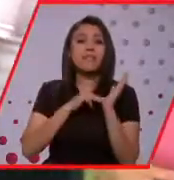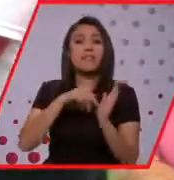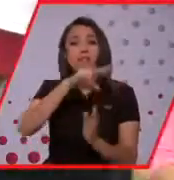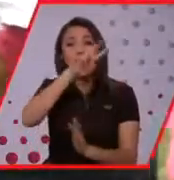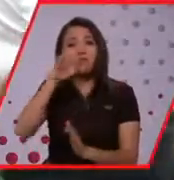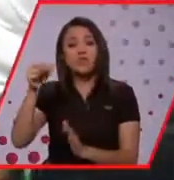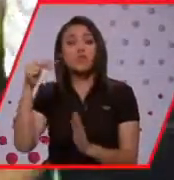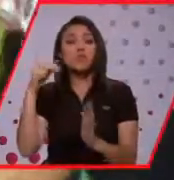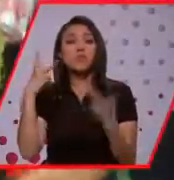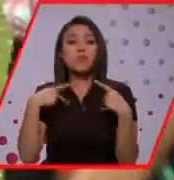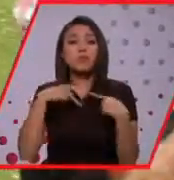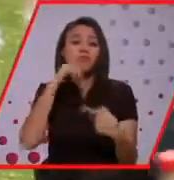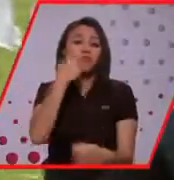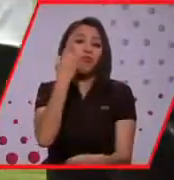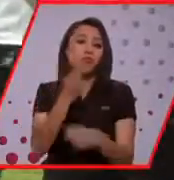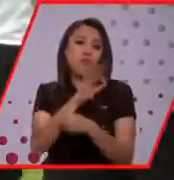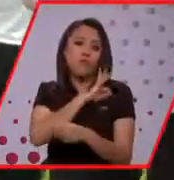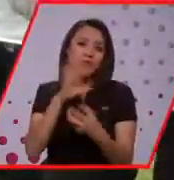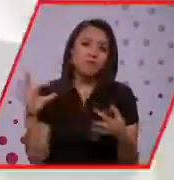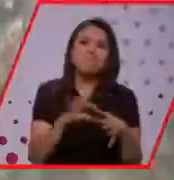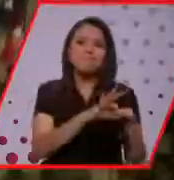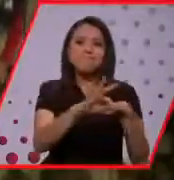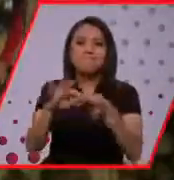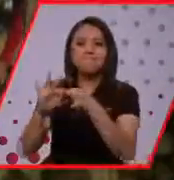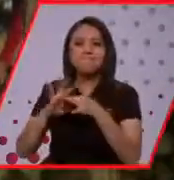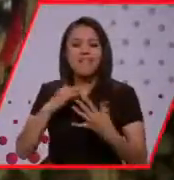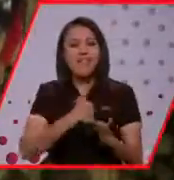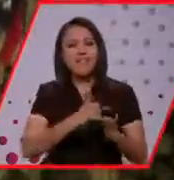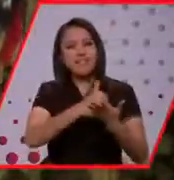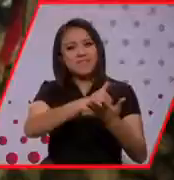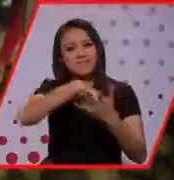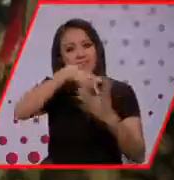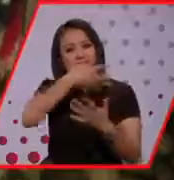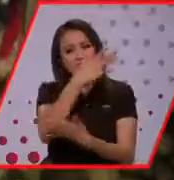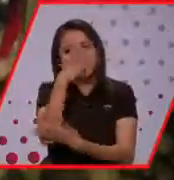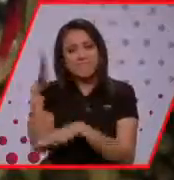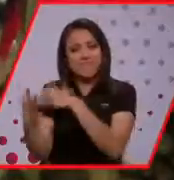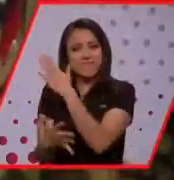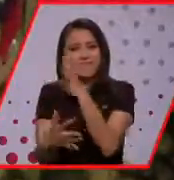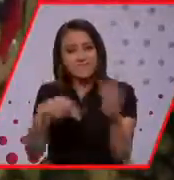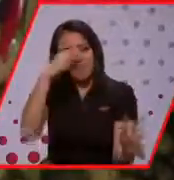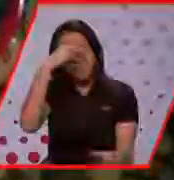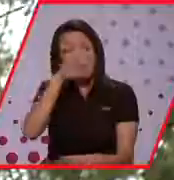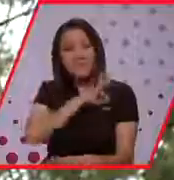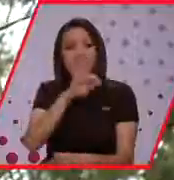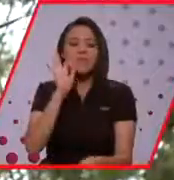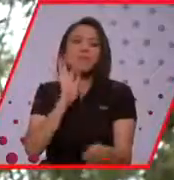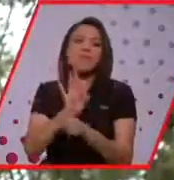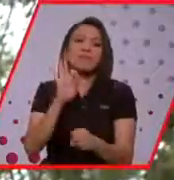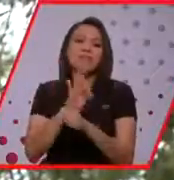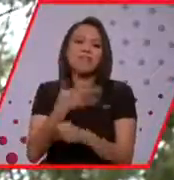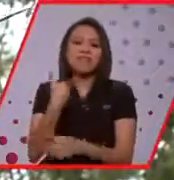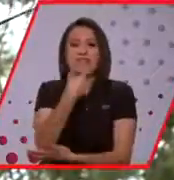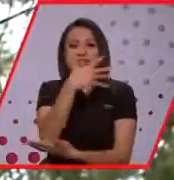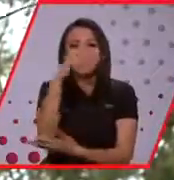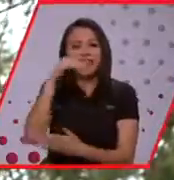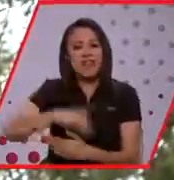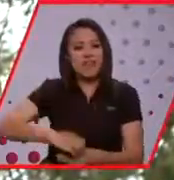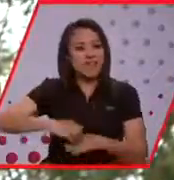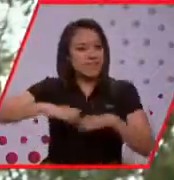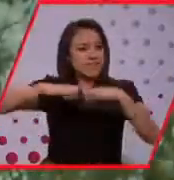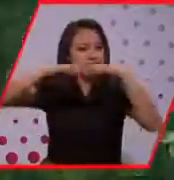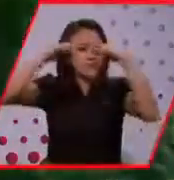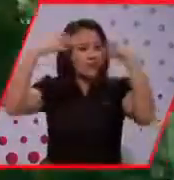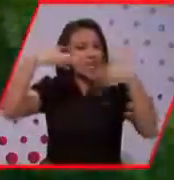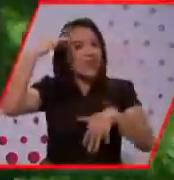6.280 voluntarios unidos por una sola causa: ayudar a nuestro bello México para que estos arbolitos lleguen a una edad adulta y